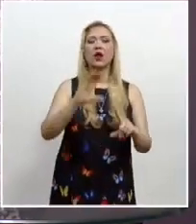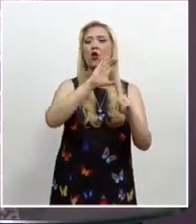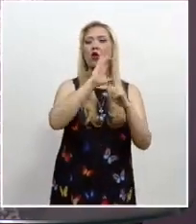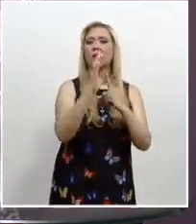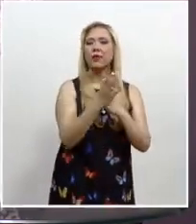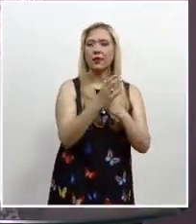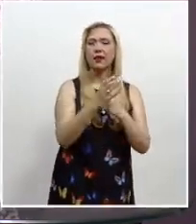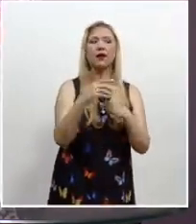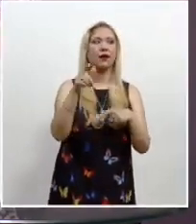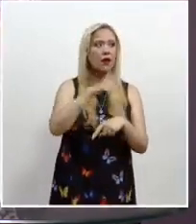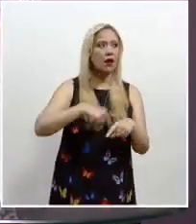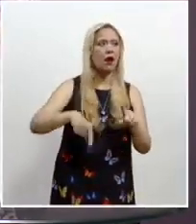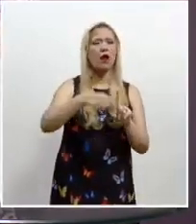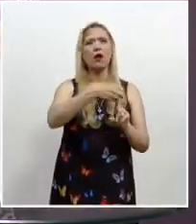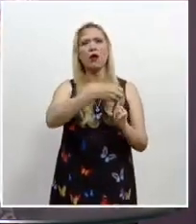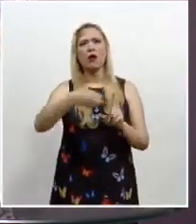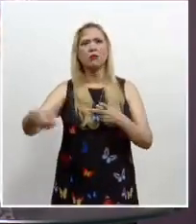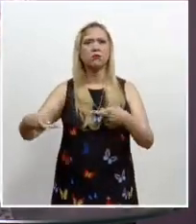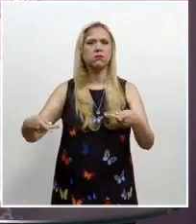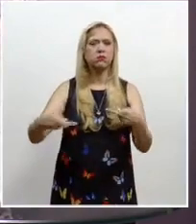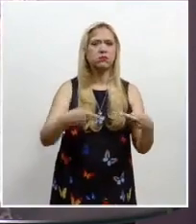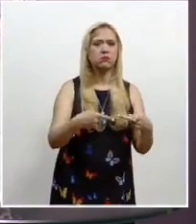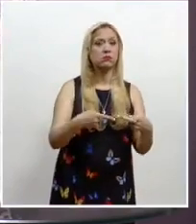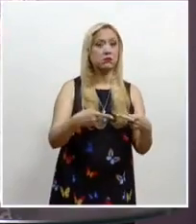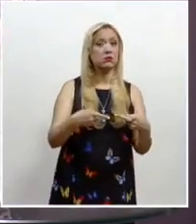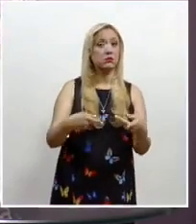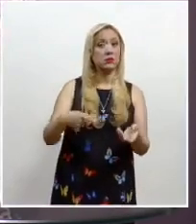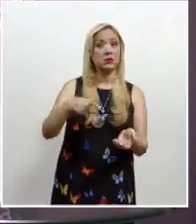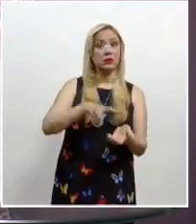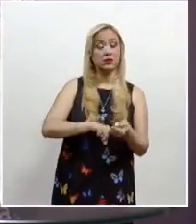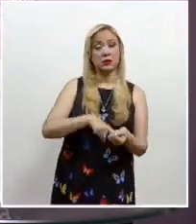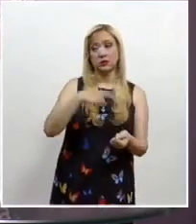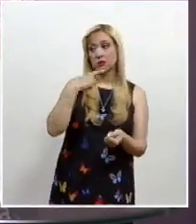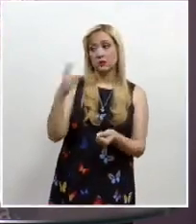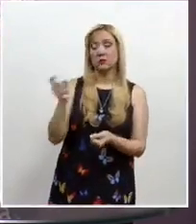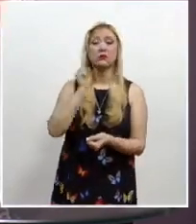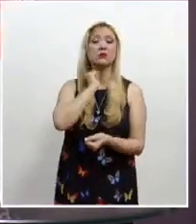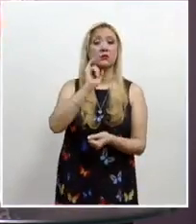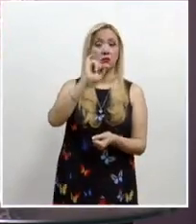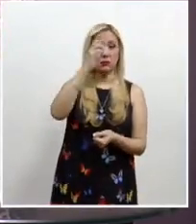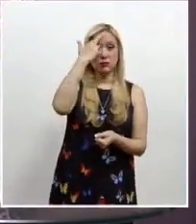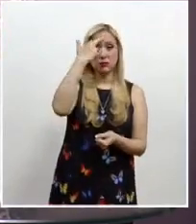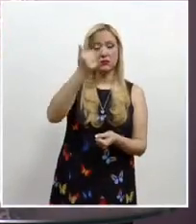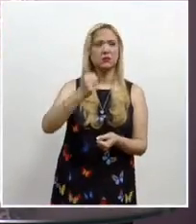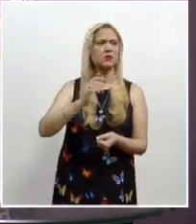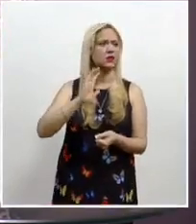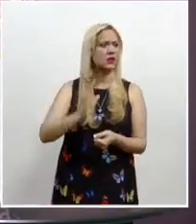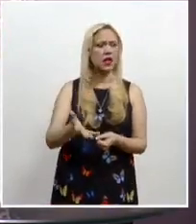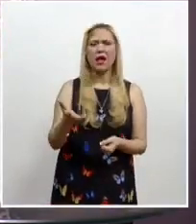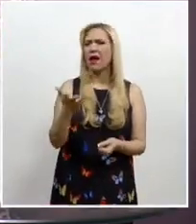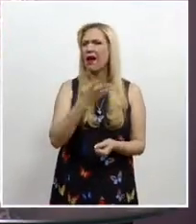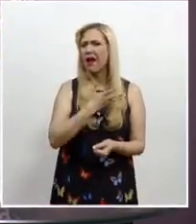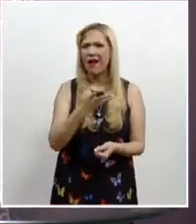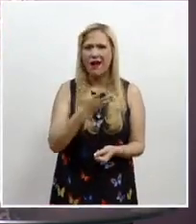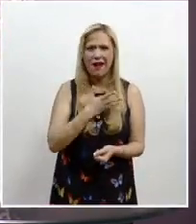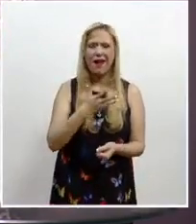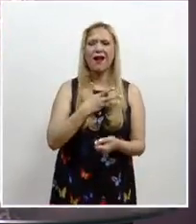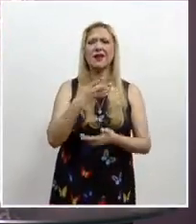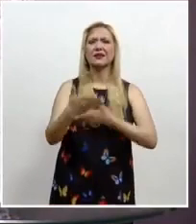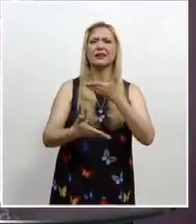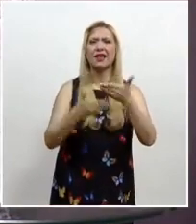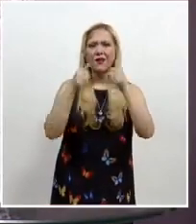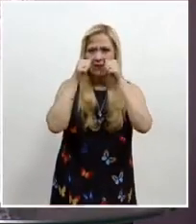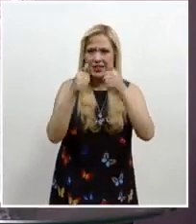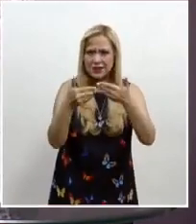comité que está organizando, porque mucho del sistema, como decía la senadora, es que ya tenemos servicios, queremos hacerlo